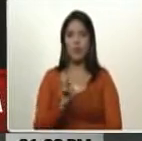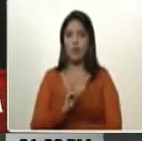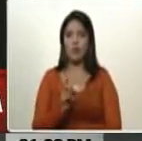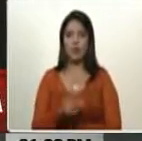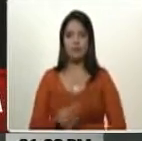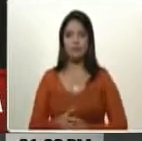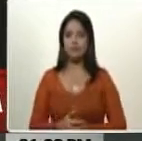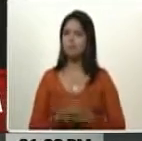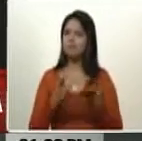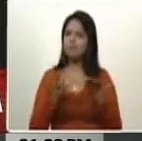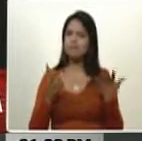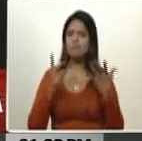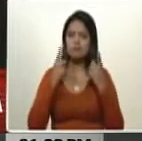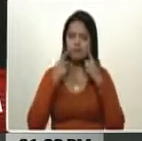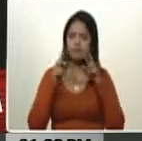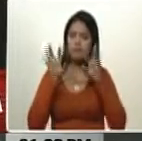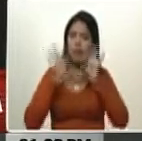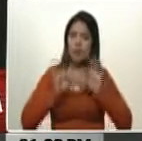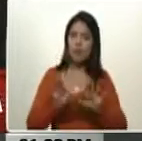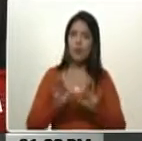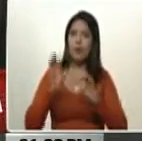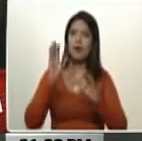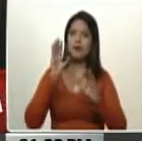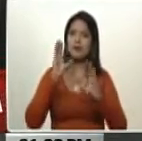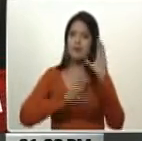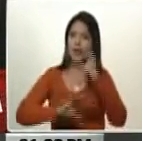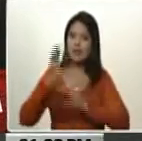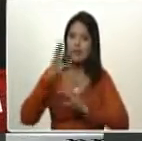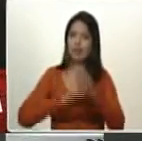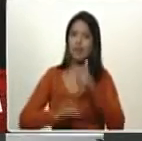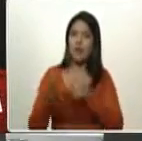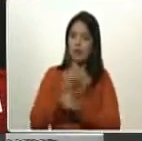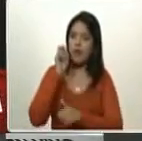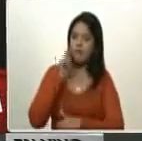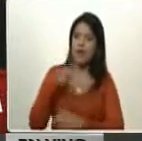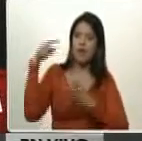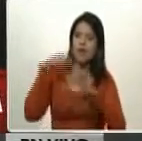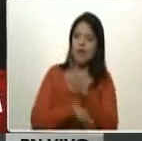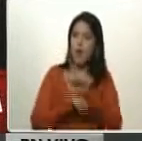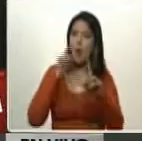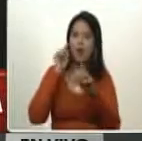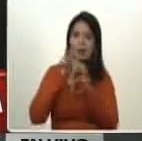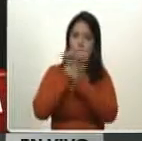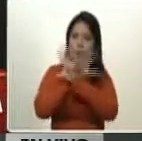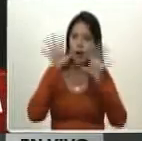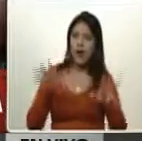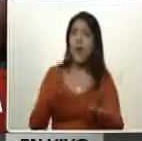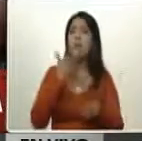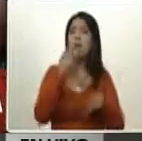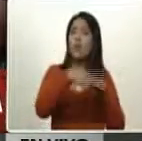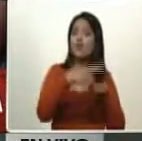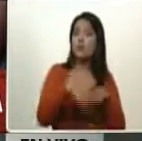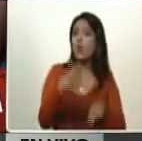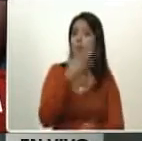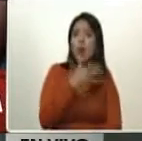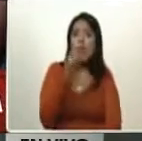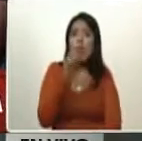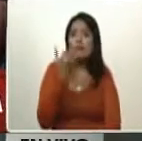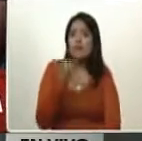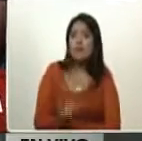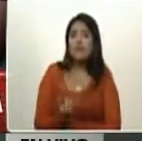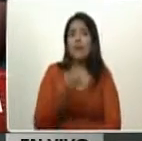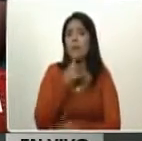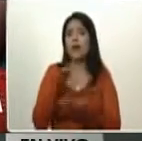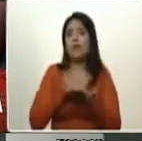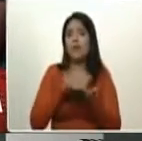Neutro es aquel estudio científico que agarra y diagnostica con profunda objetividad que un niño está desnutrido y no hace nada para resolver el